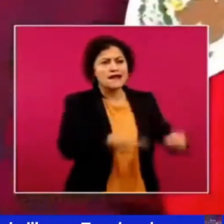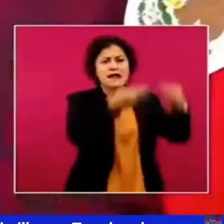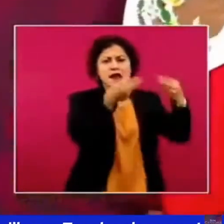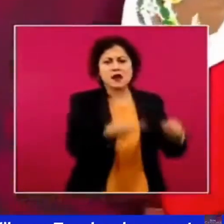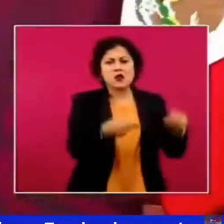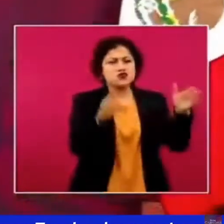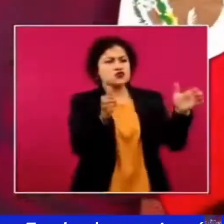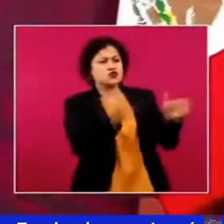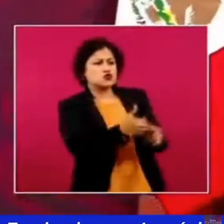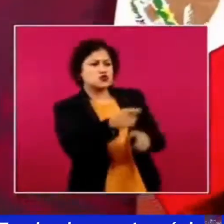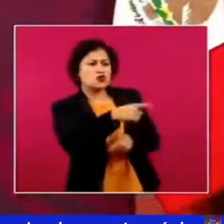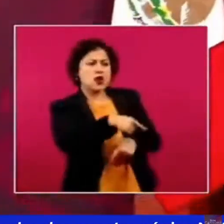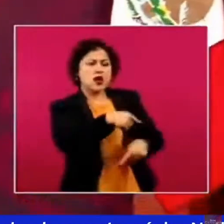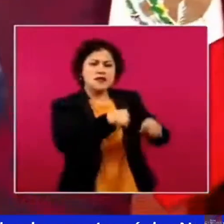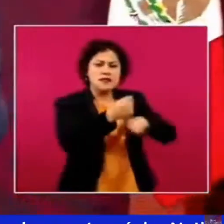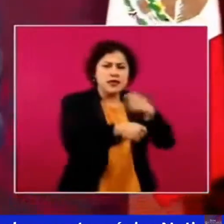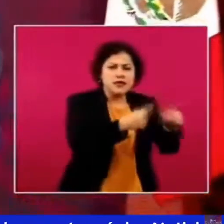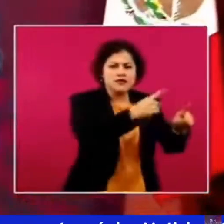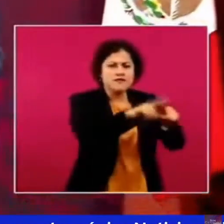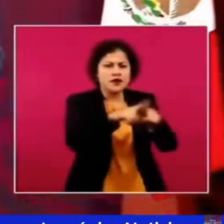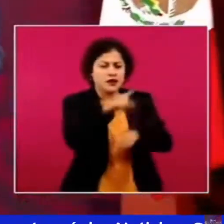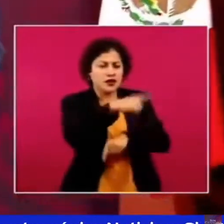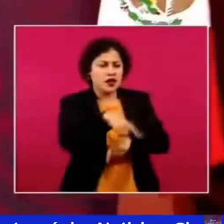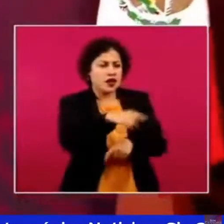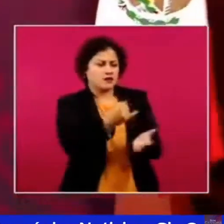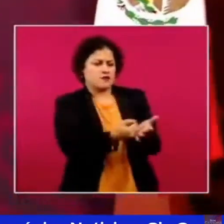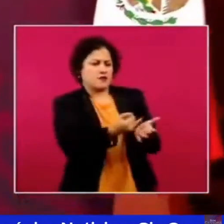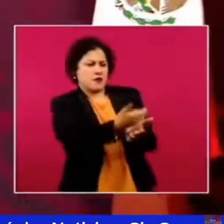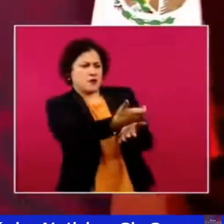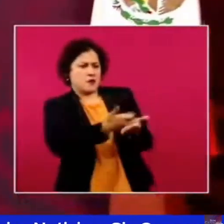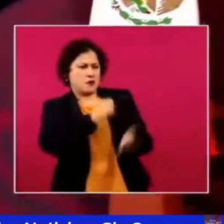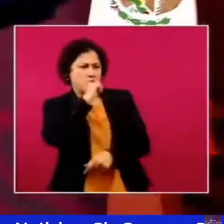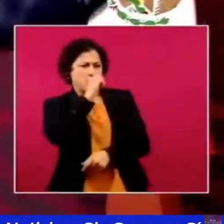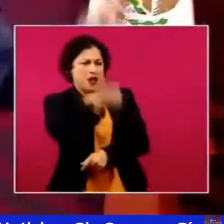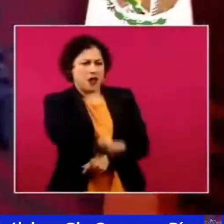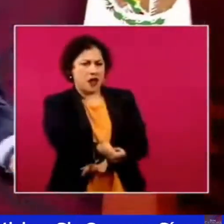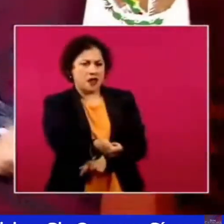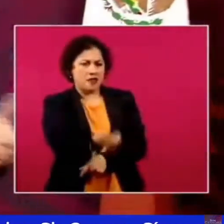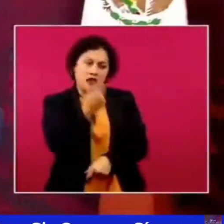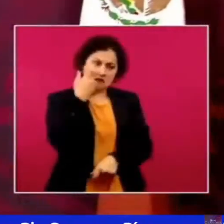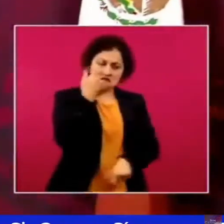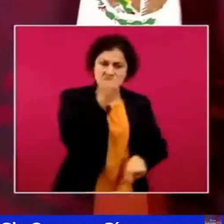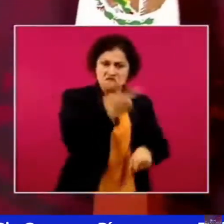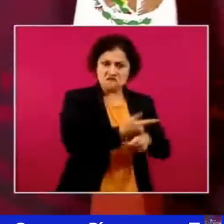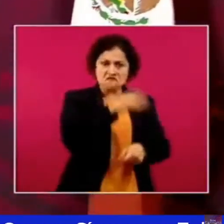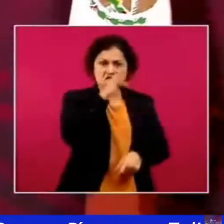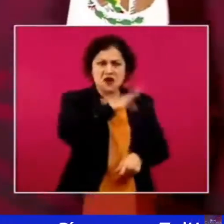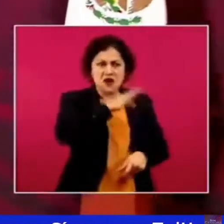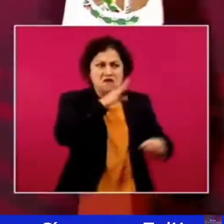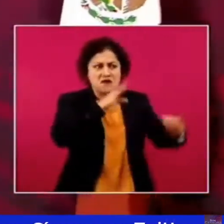recaudación. Puro cuento. No pagaban impuestos los de arriba.